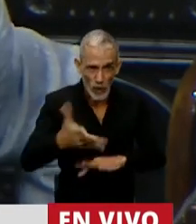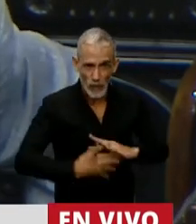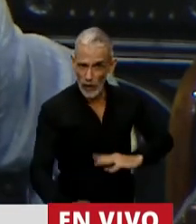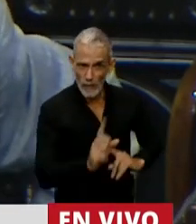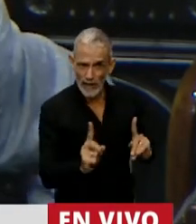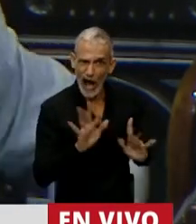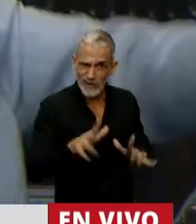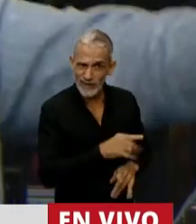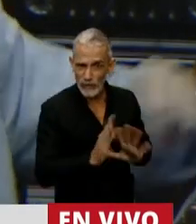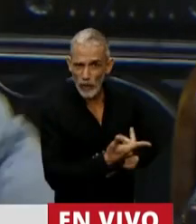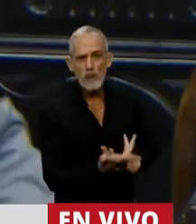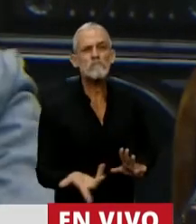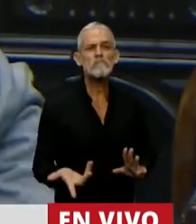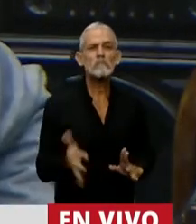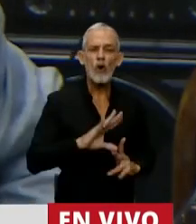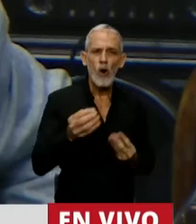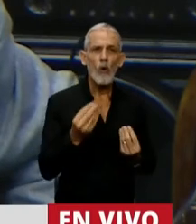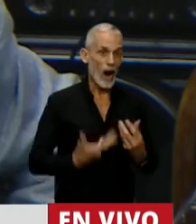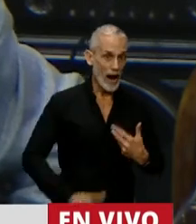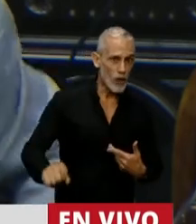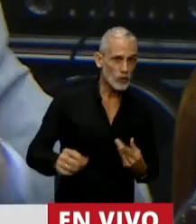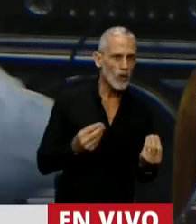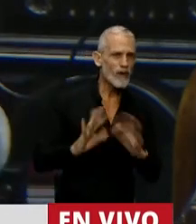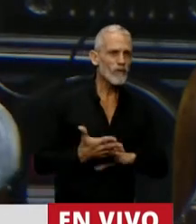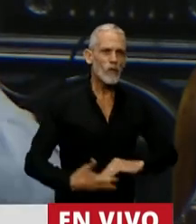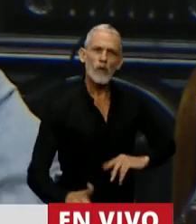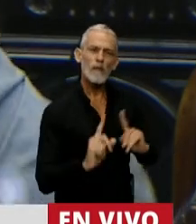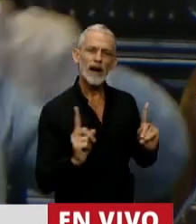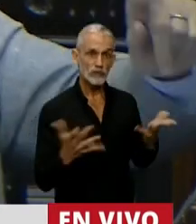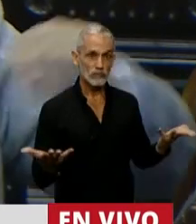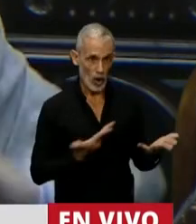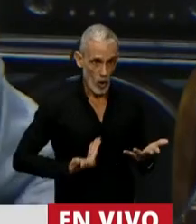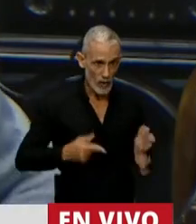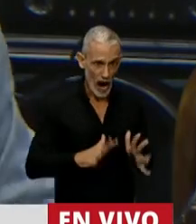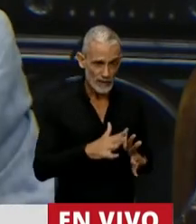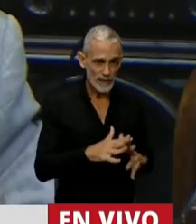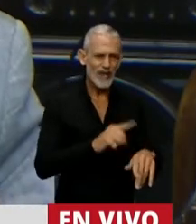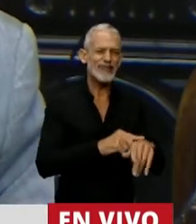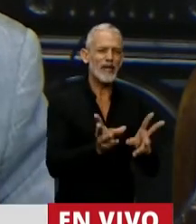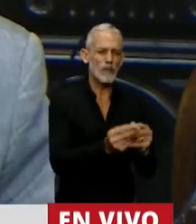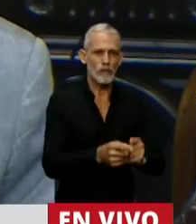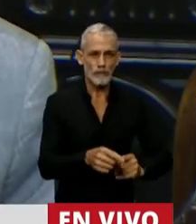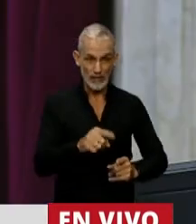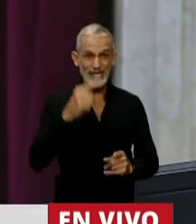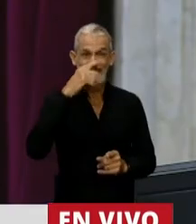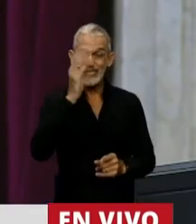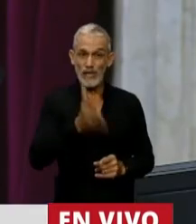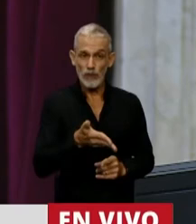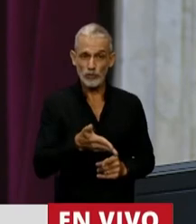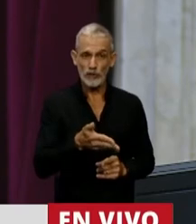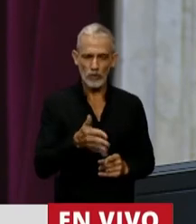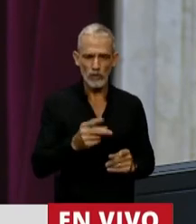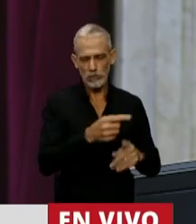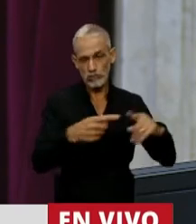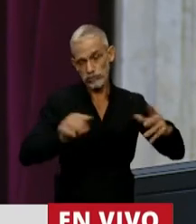quieren poner? ¿O el método anticonceptivo es el aborto? Ese gobierno es el que le dio 70%. Ya termino. Siga,